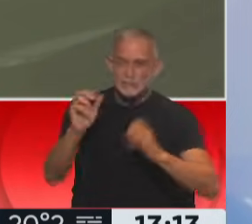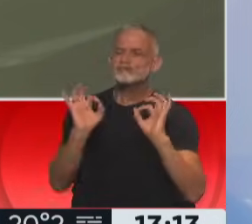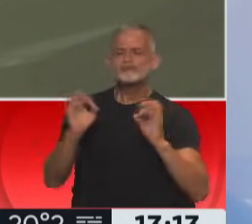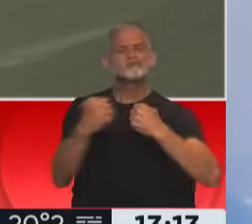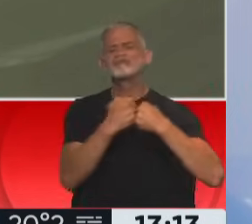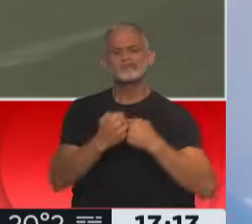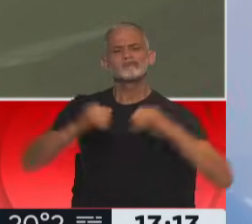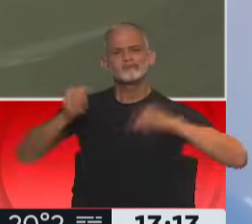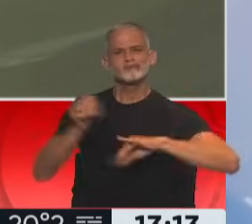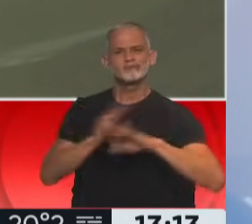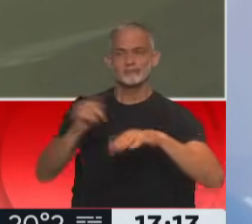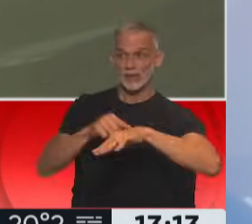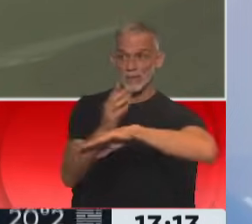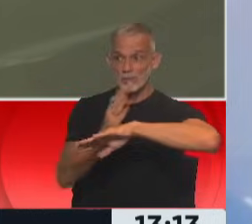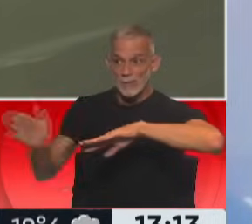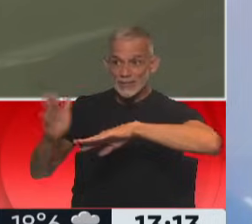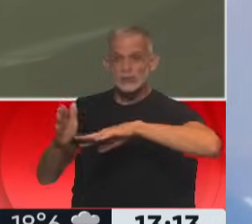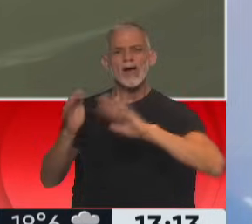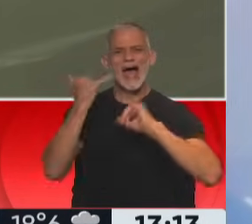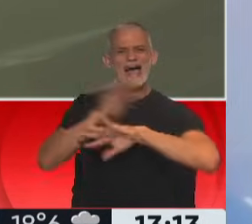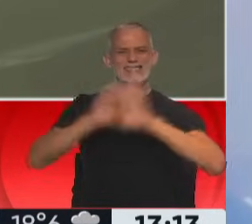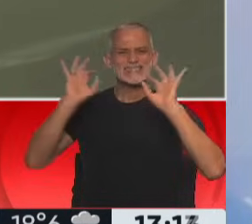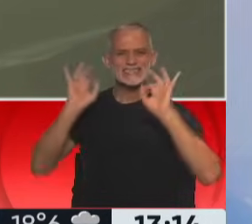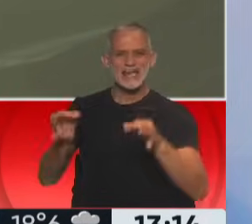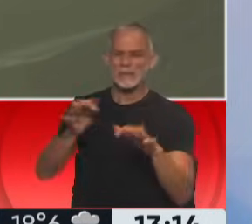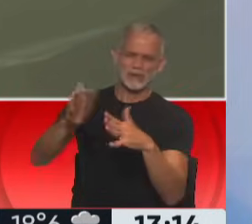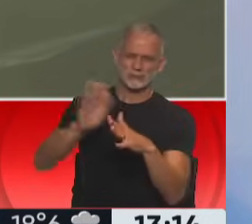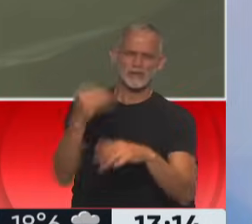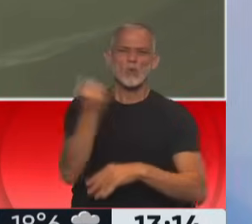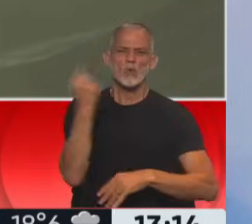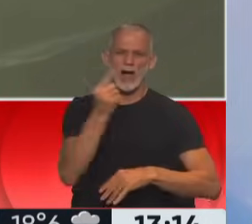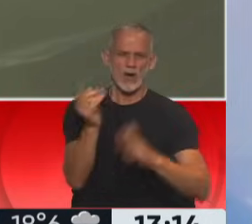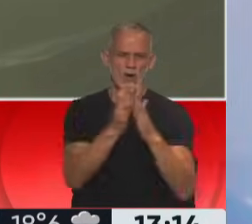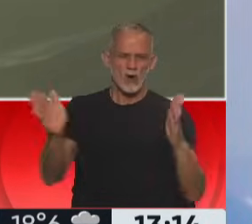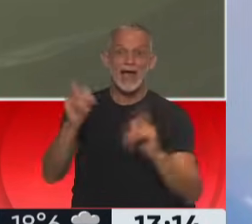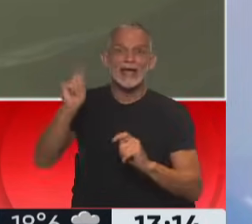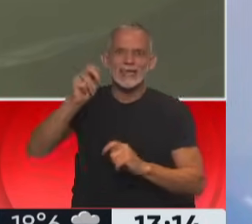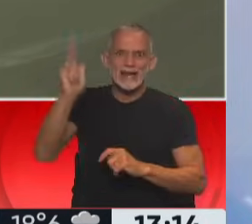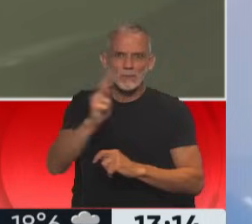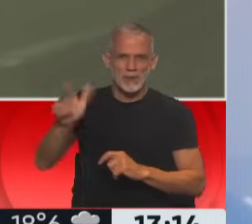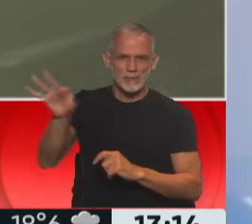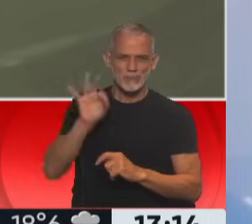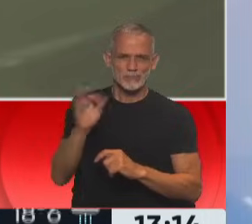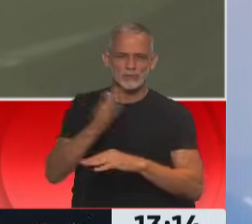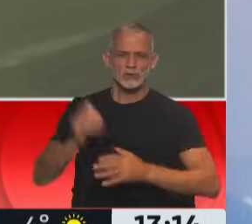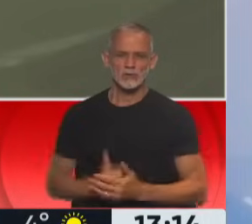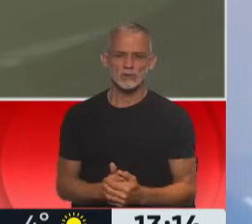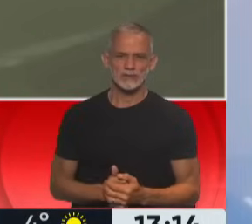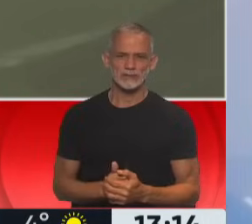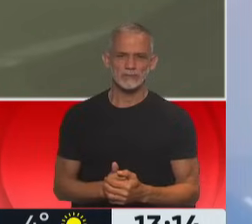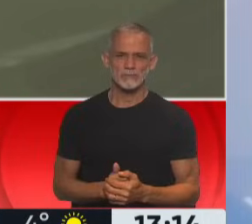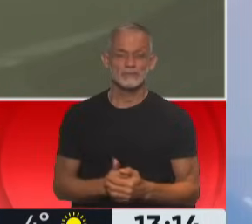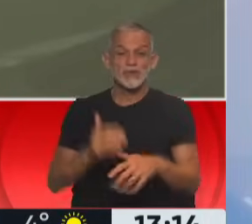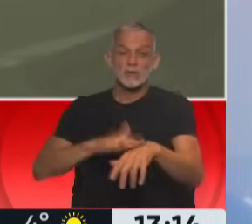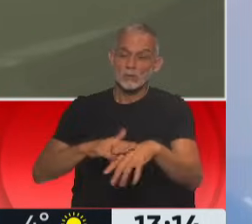y a partir de este momento sabremos en el lapso aproximadamente de una hora quién es el nuevo jefe de la Iglesia Católica. Qué momento